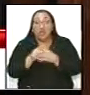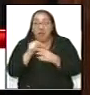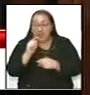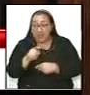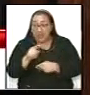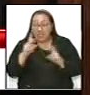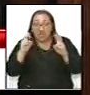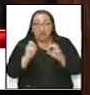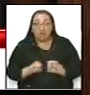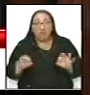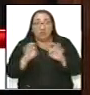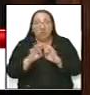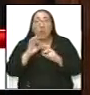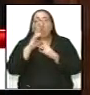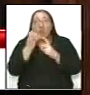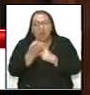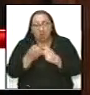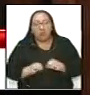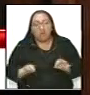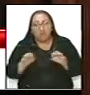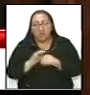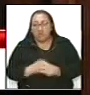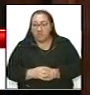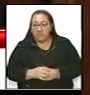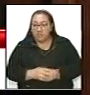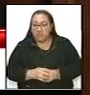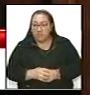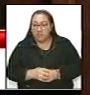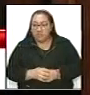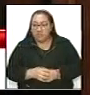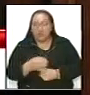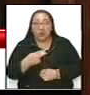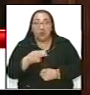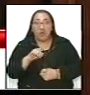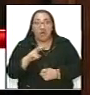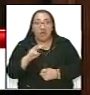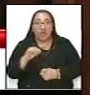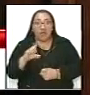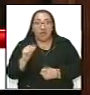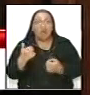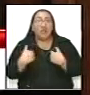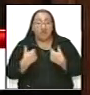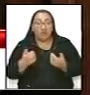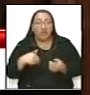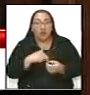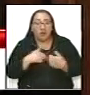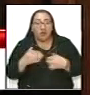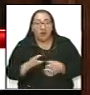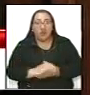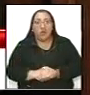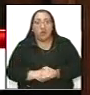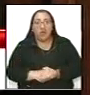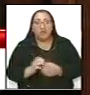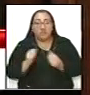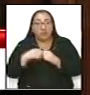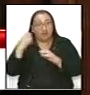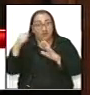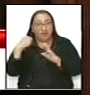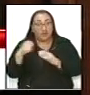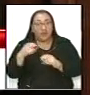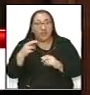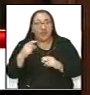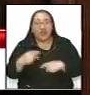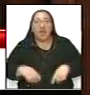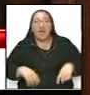de este tema tan cultural. Y en Huancavelica, por ejemplo, hemos tenido nosotros ya la película La Danza